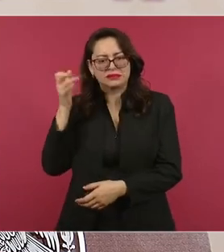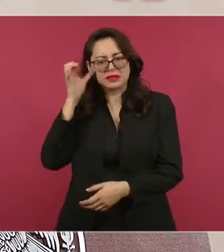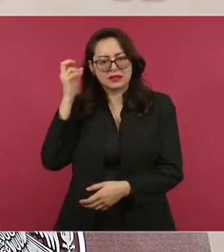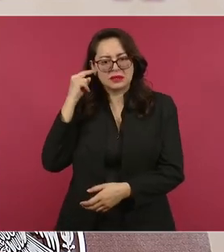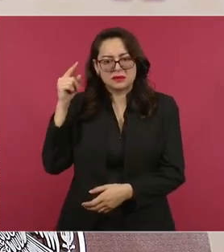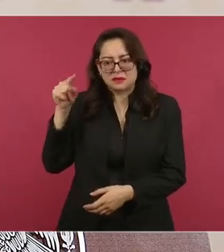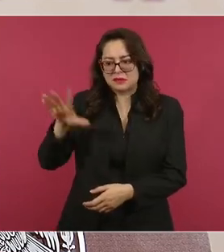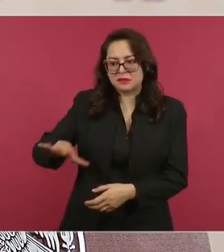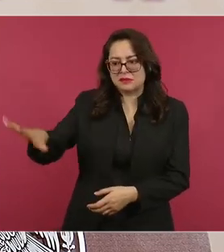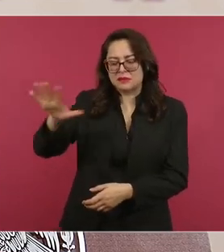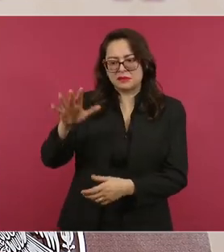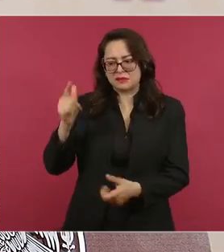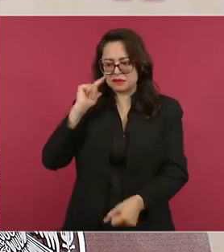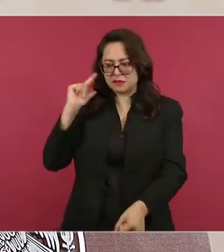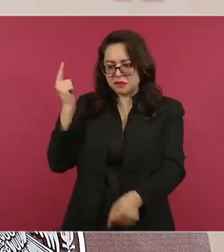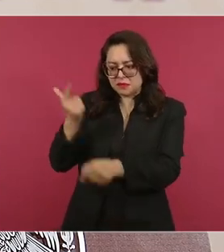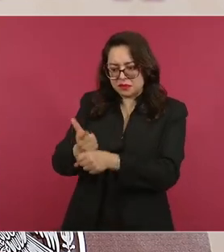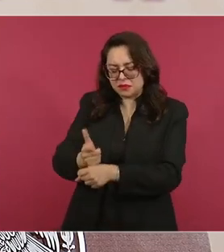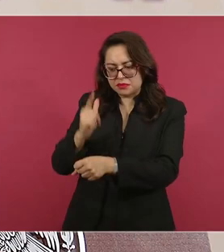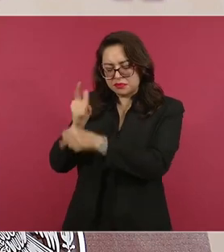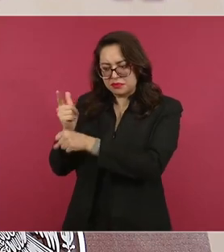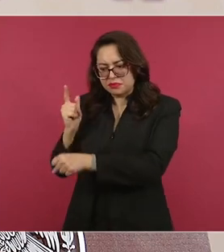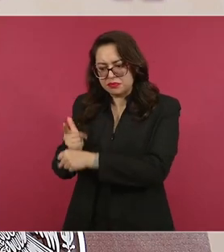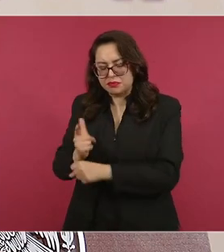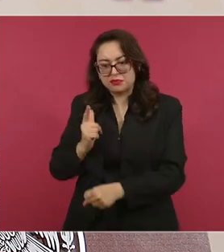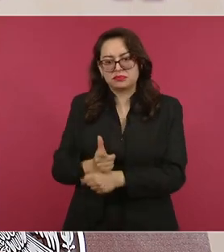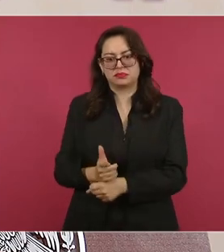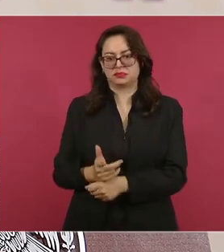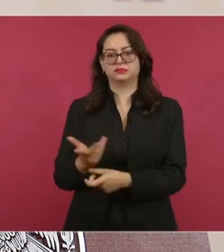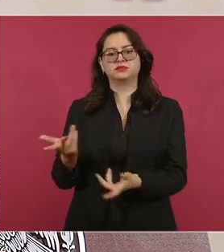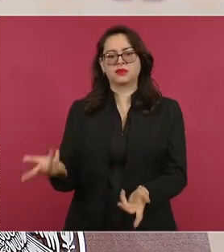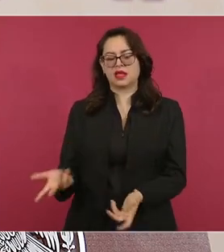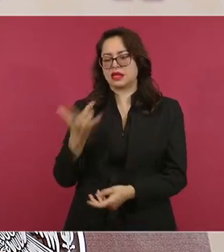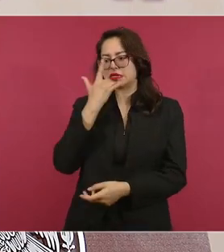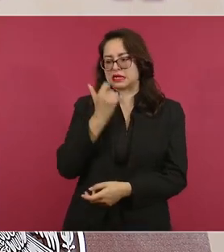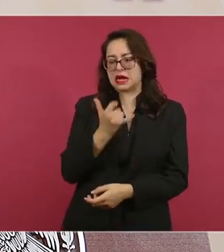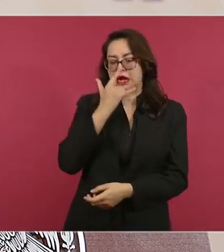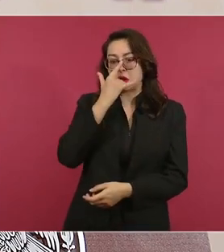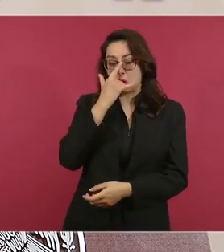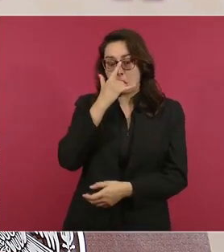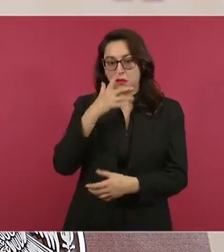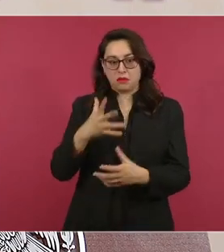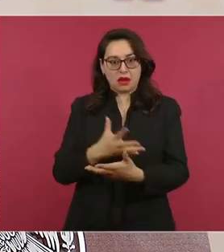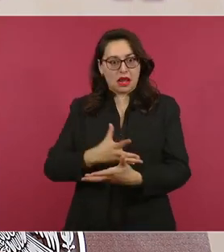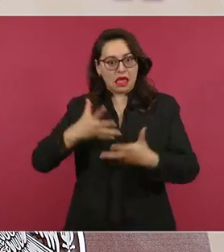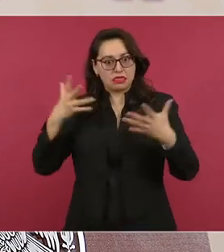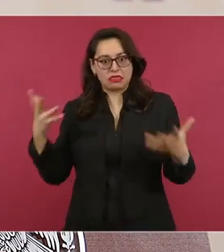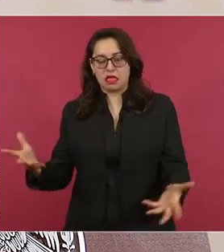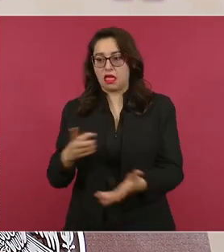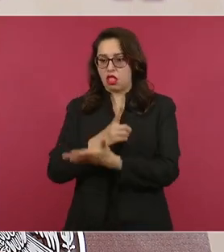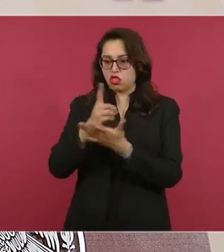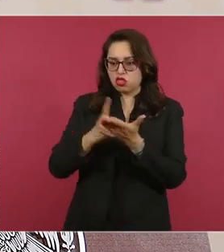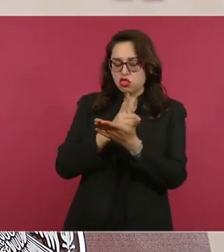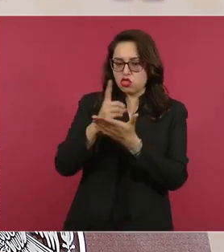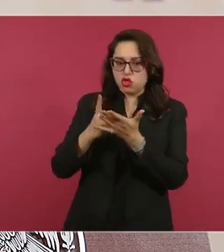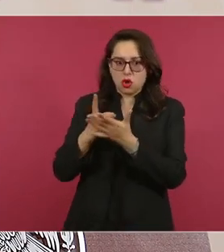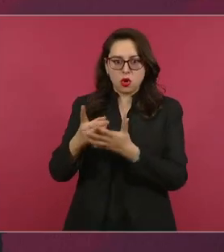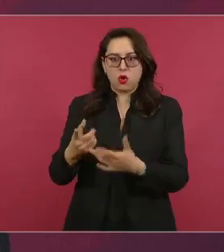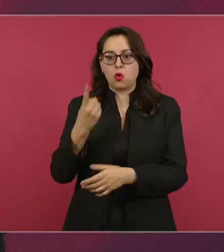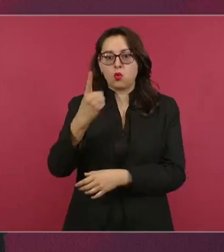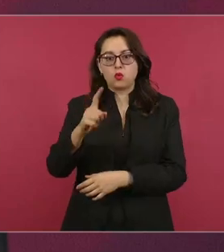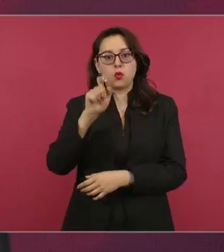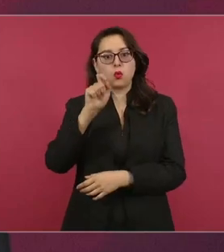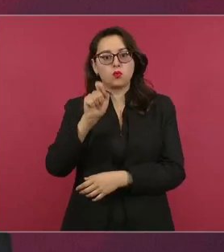que la aduana de Hong Kong había detectado un presunto caso de tráfico a gran escala y confiscado